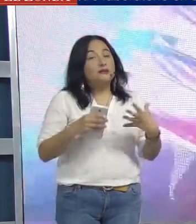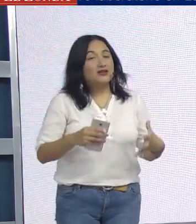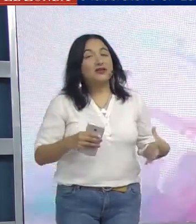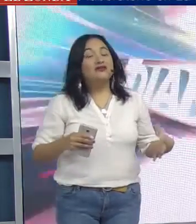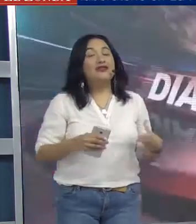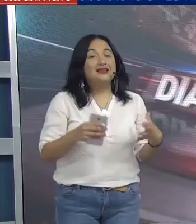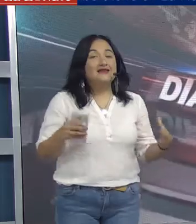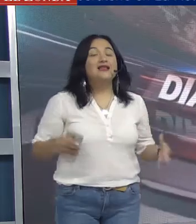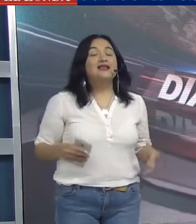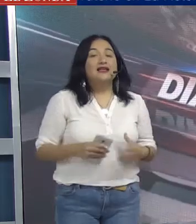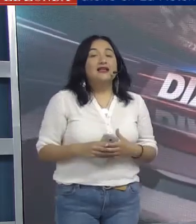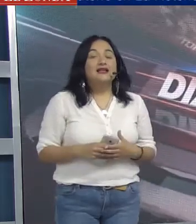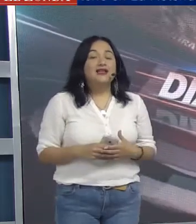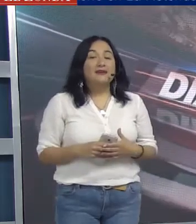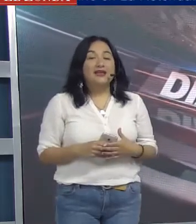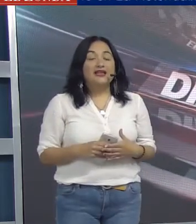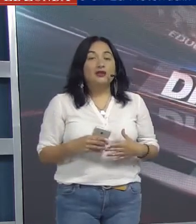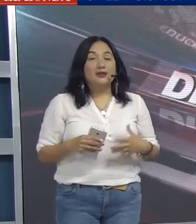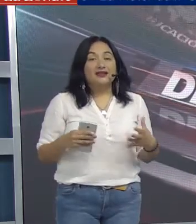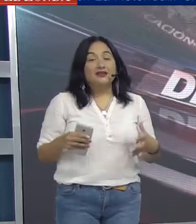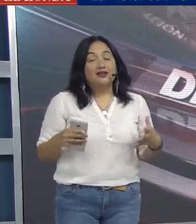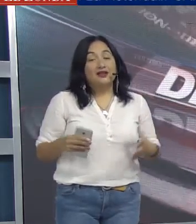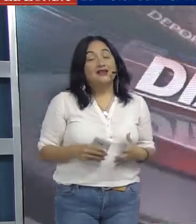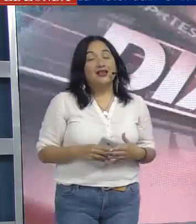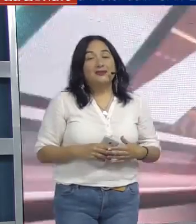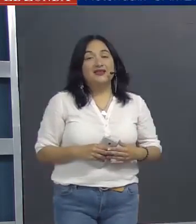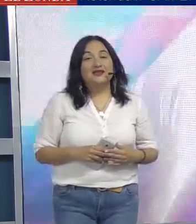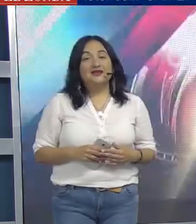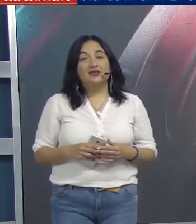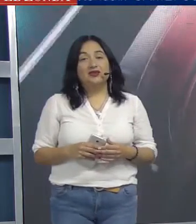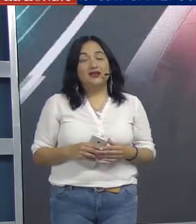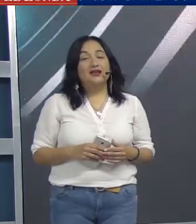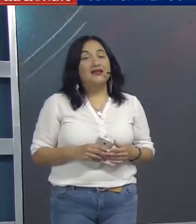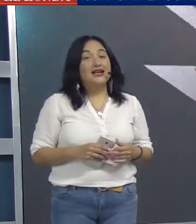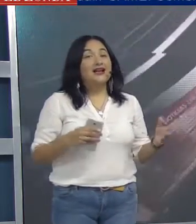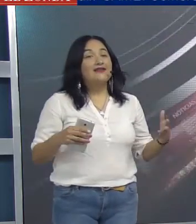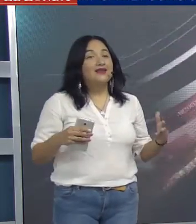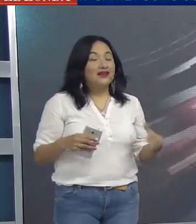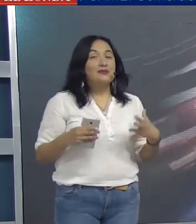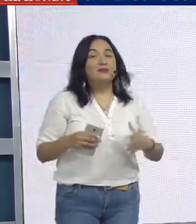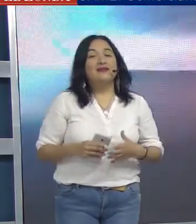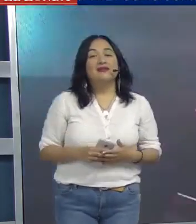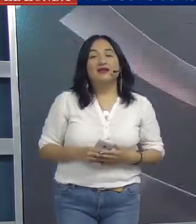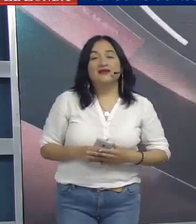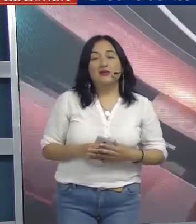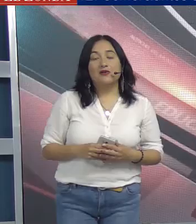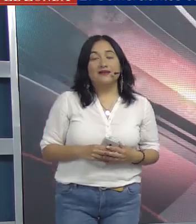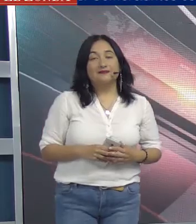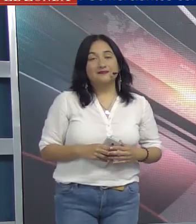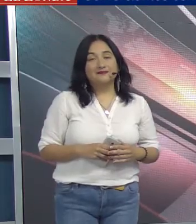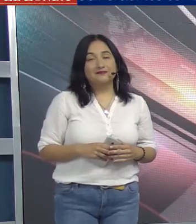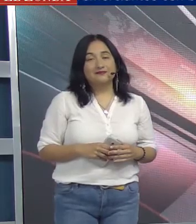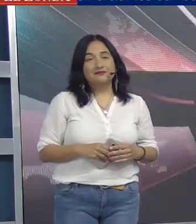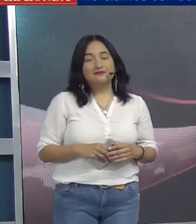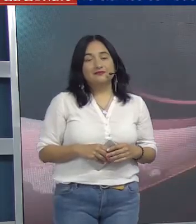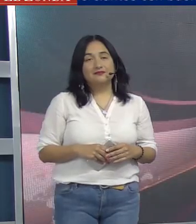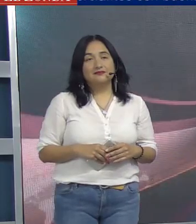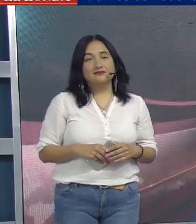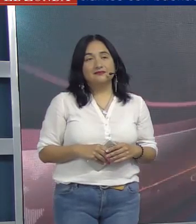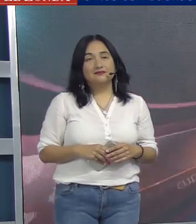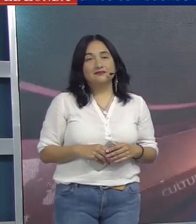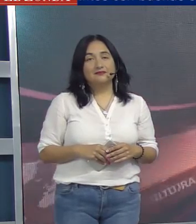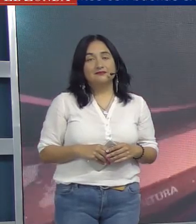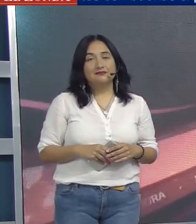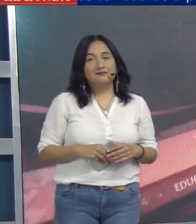son los pasos que faltaban ya para ir completando y realizar la presentación de las claves de la pospandemia en San Juan?